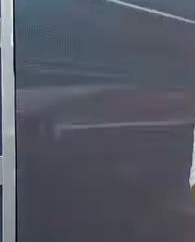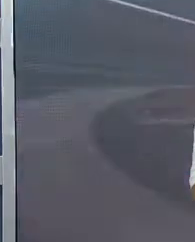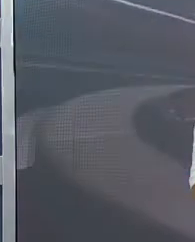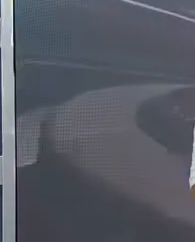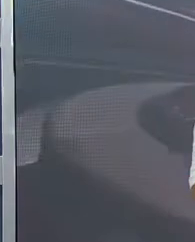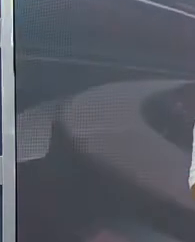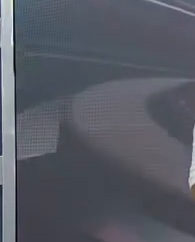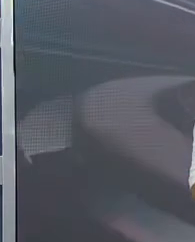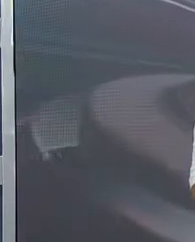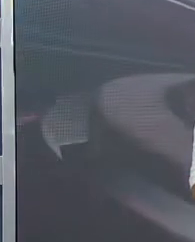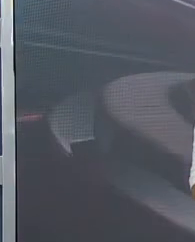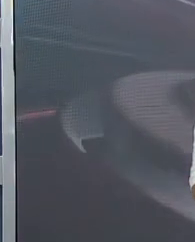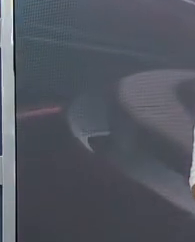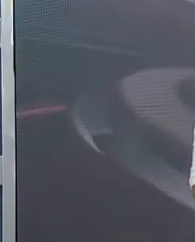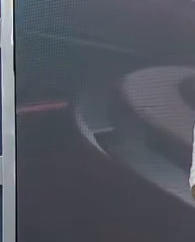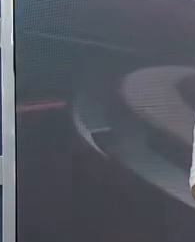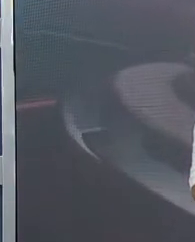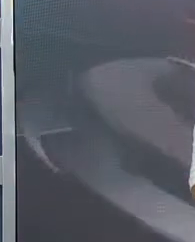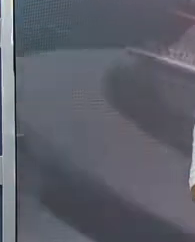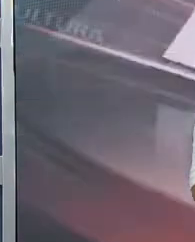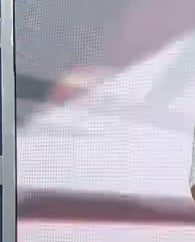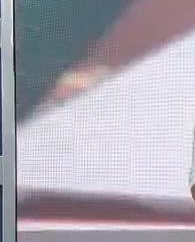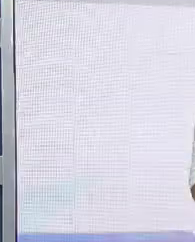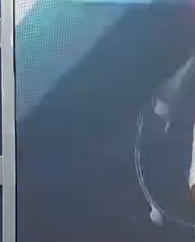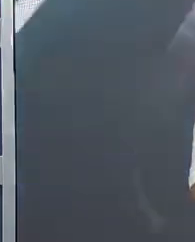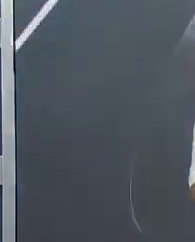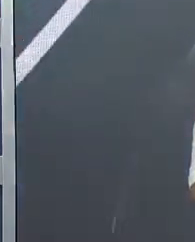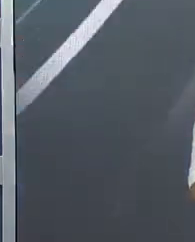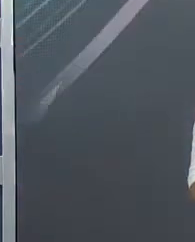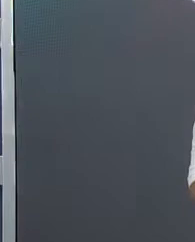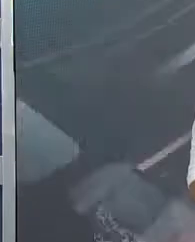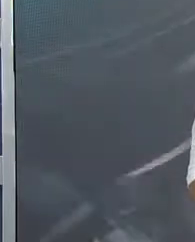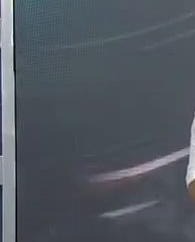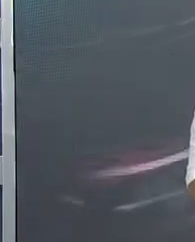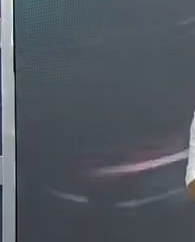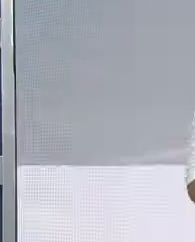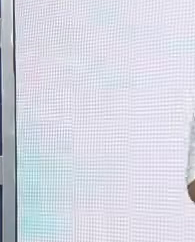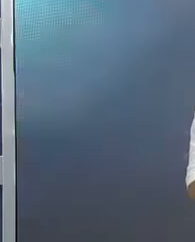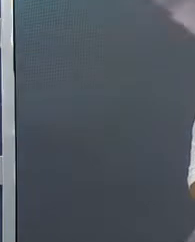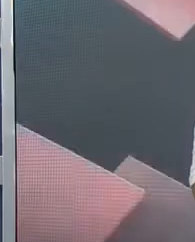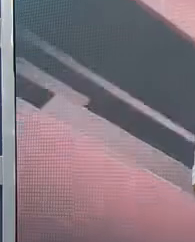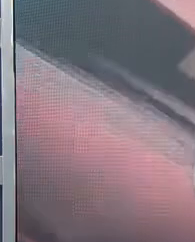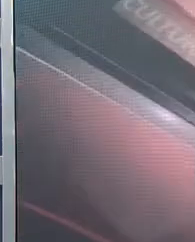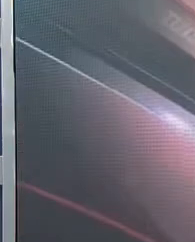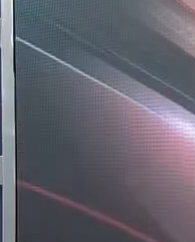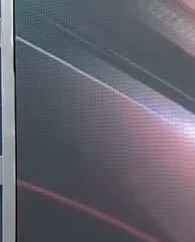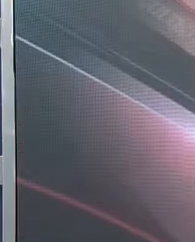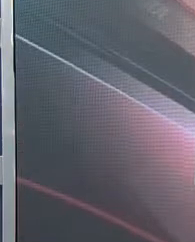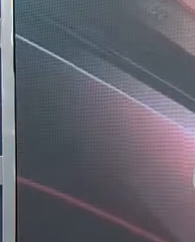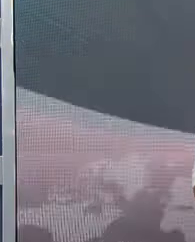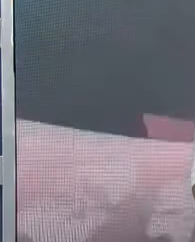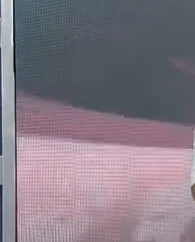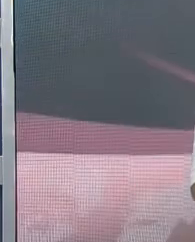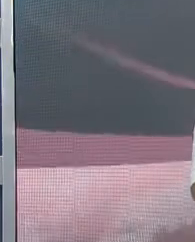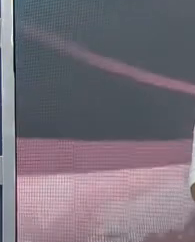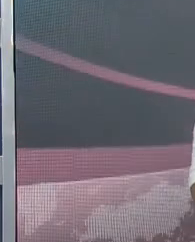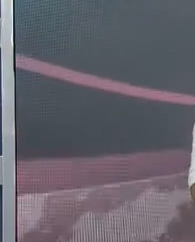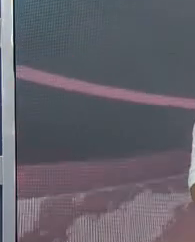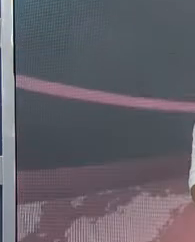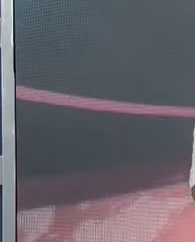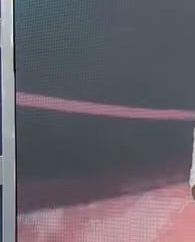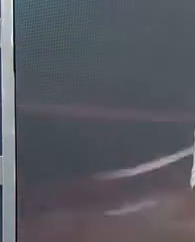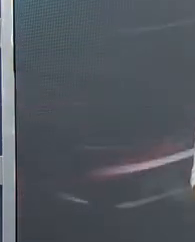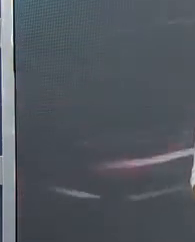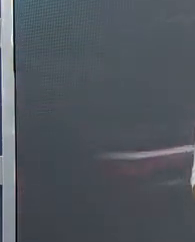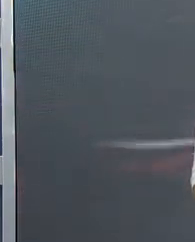esta suspensión, digamos, de las actividades, bueno, el resto ha sufrido un cierto